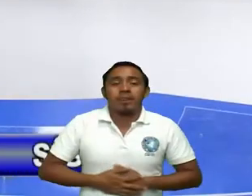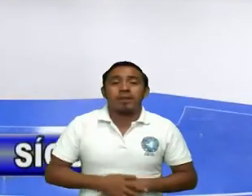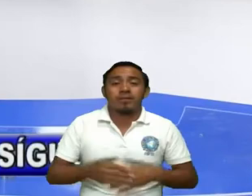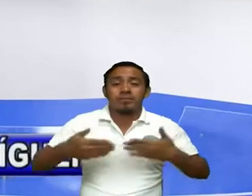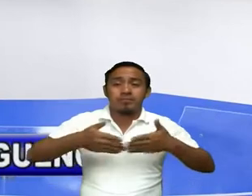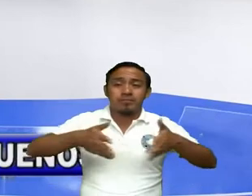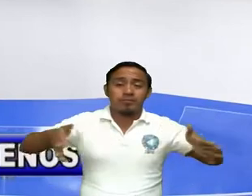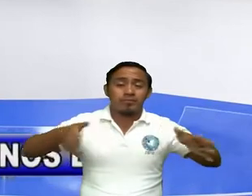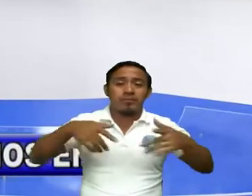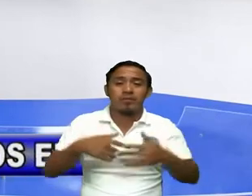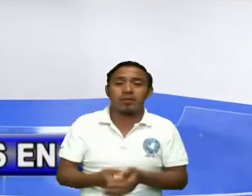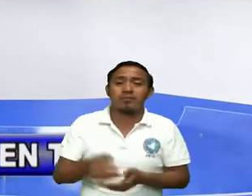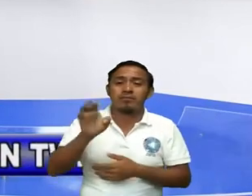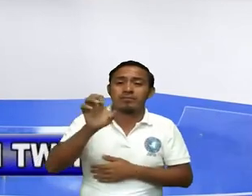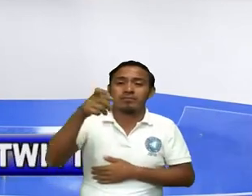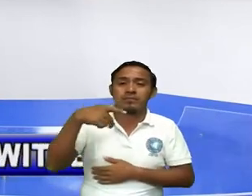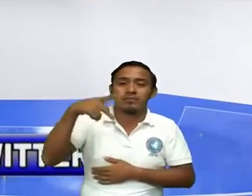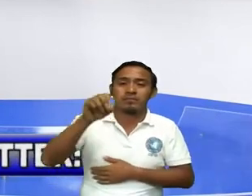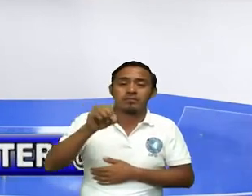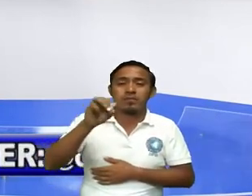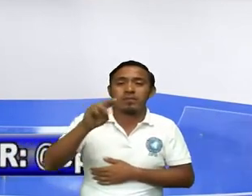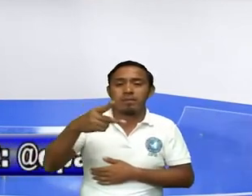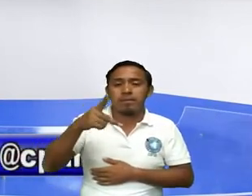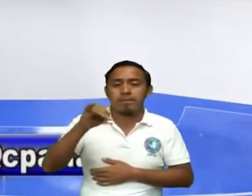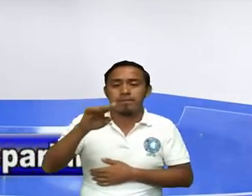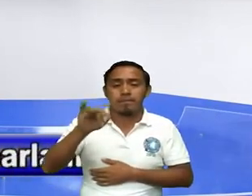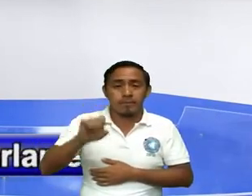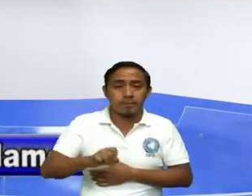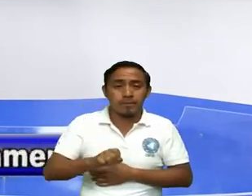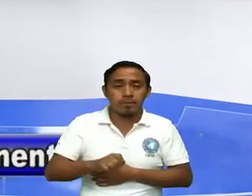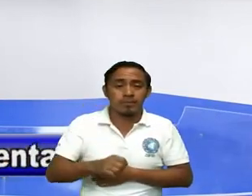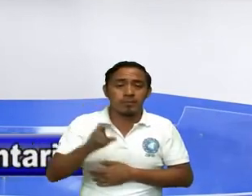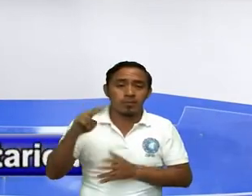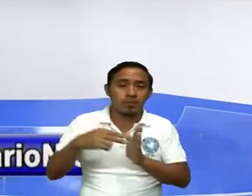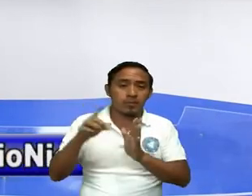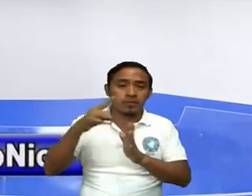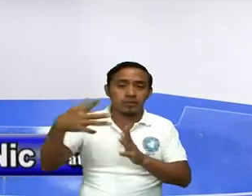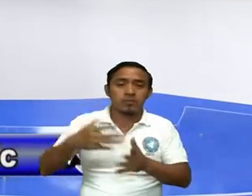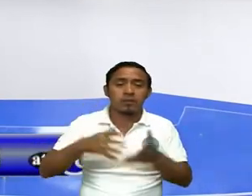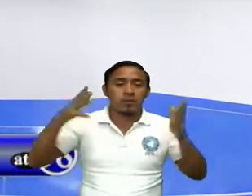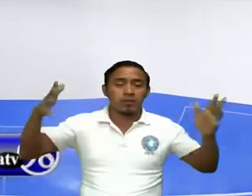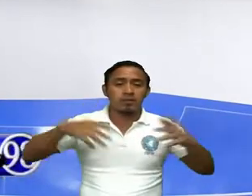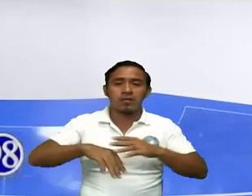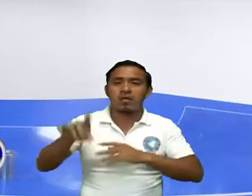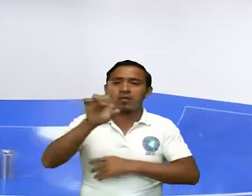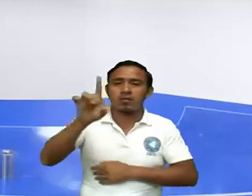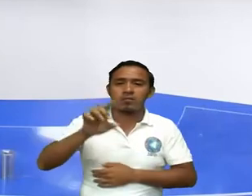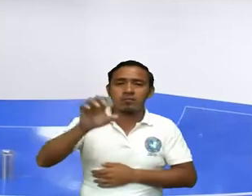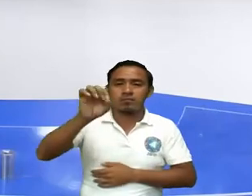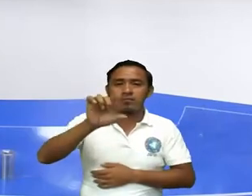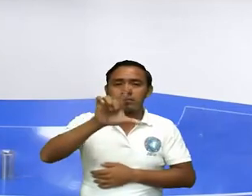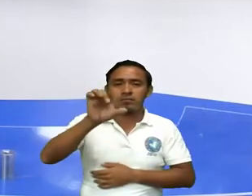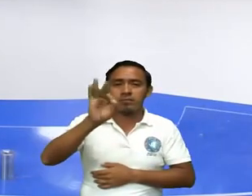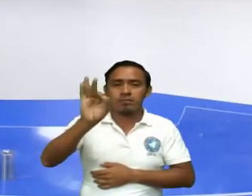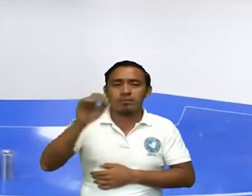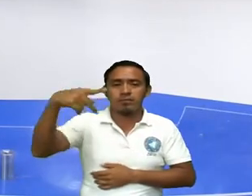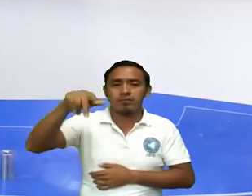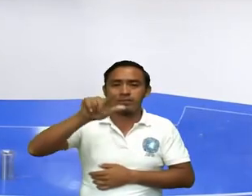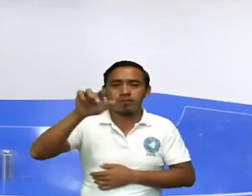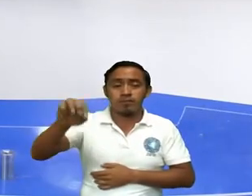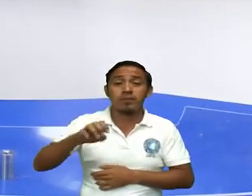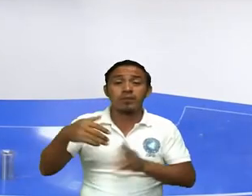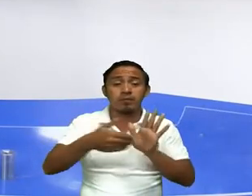Abrió al público la Expo Pyme 2019, proyectado a grandes mercados en el Centro de Convenciones Olof Palme, en la que